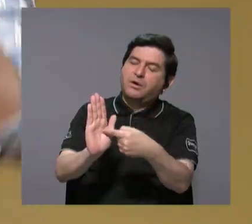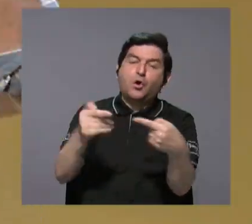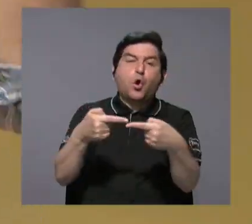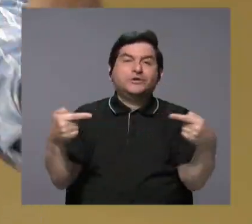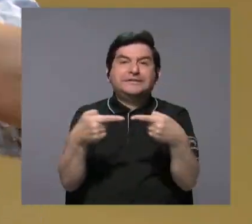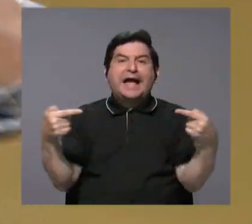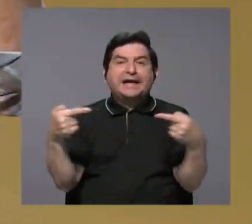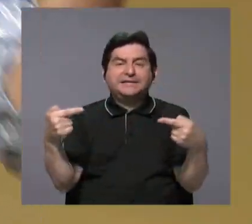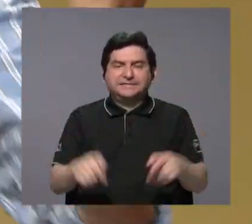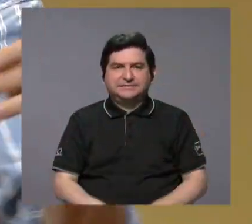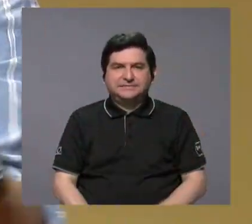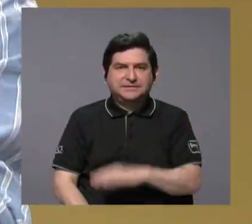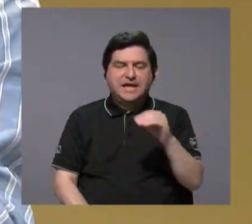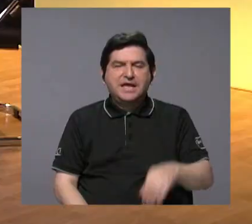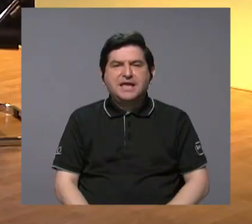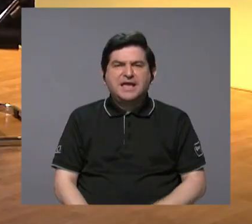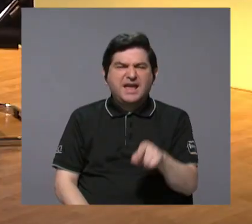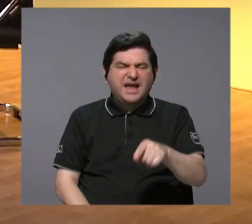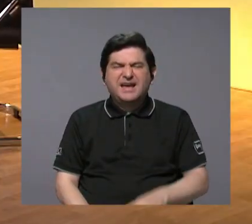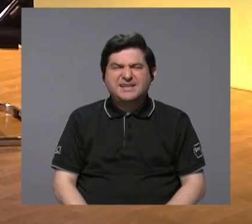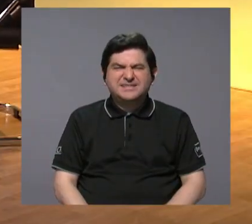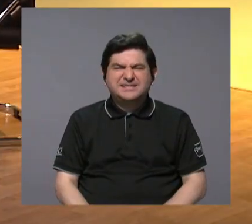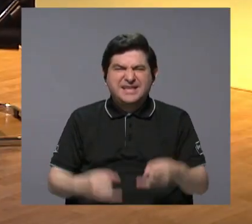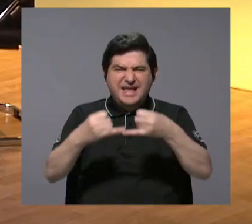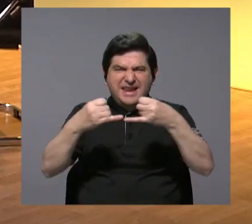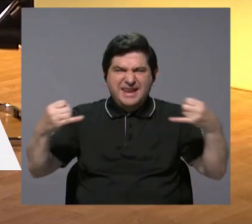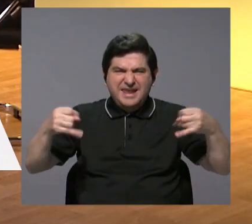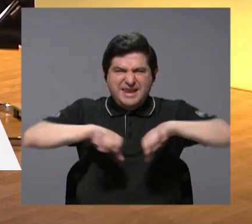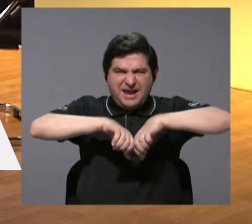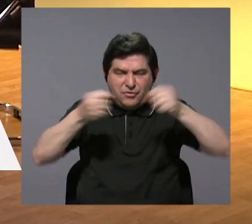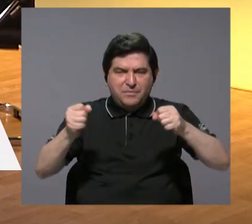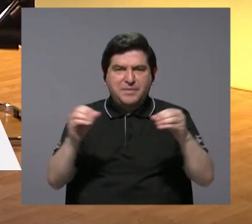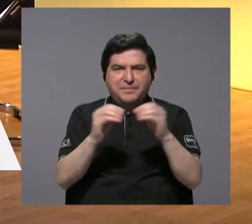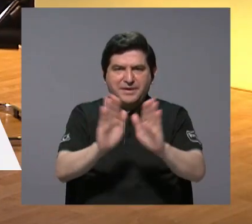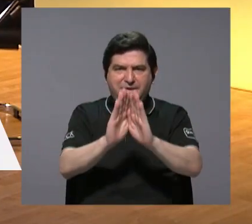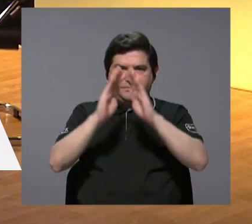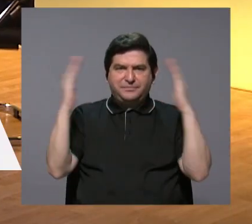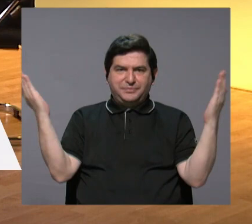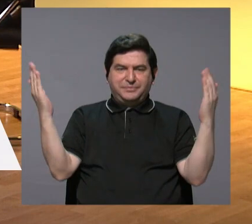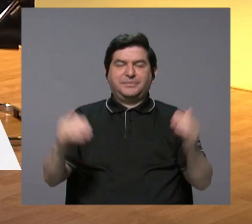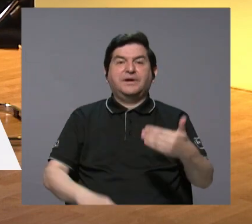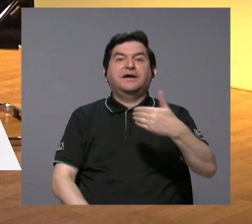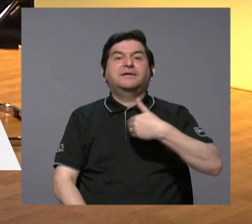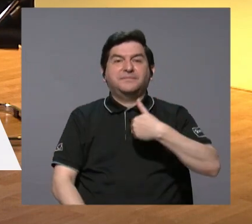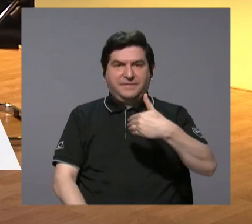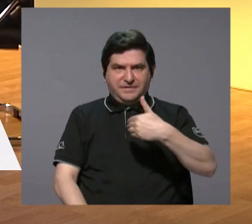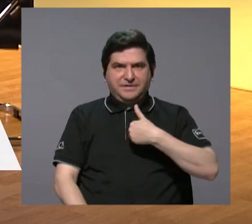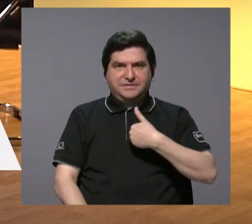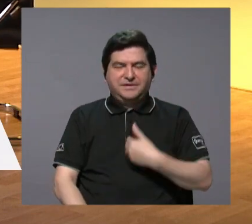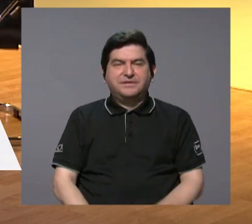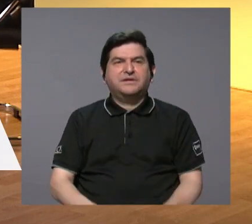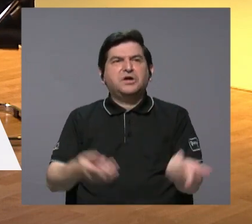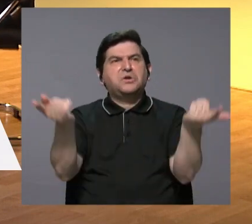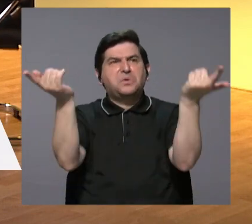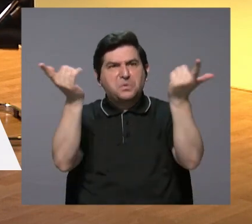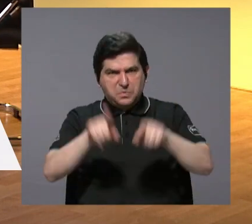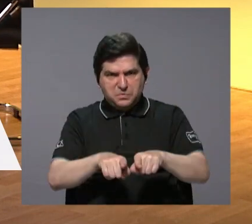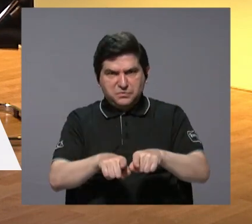contrarias y romper esos hilos para que sea más abierto. Y haya, como ocurría